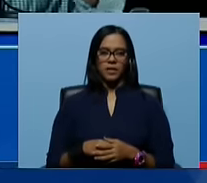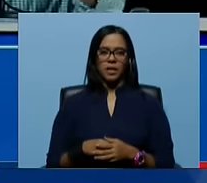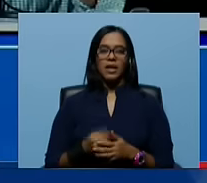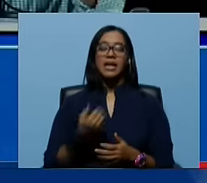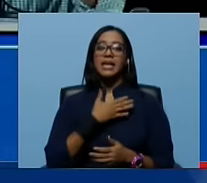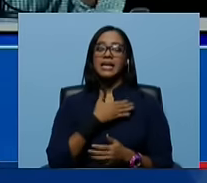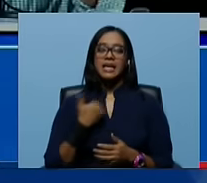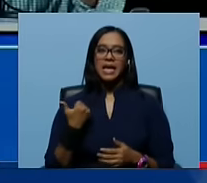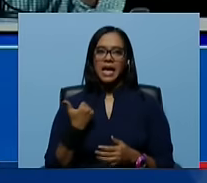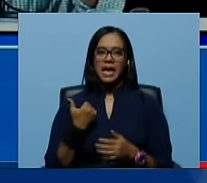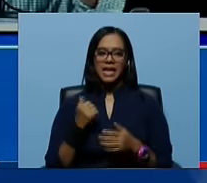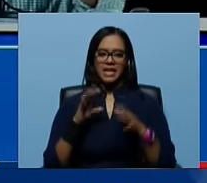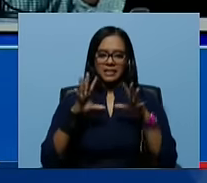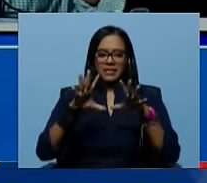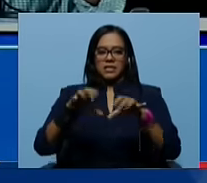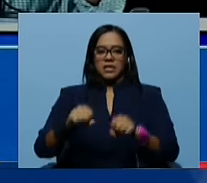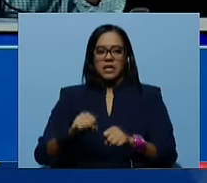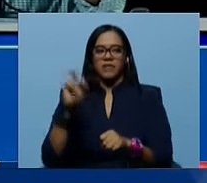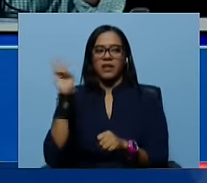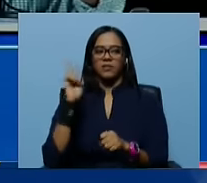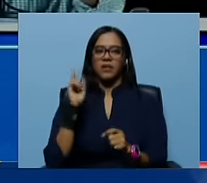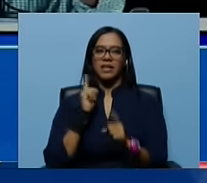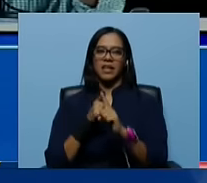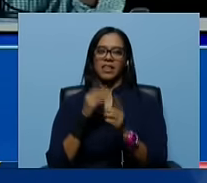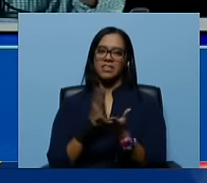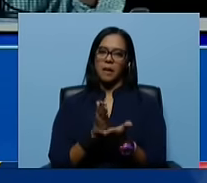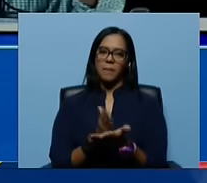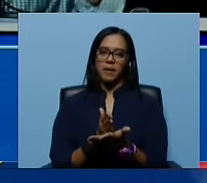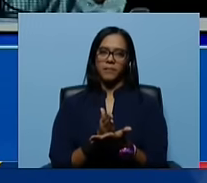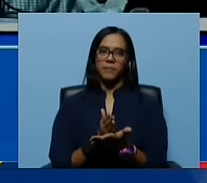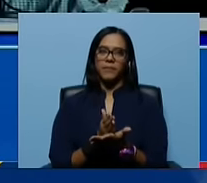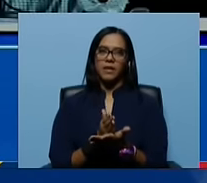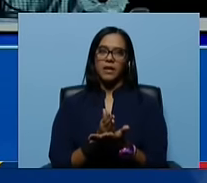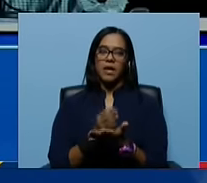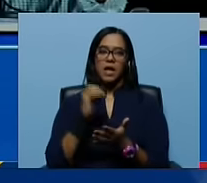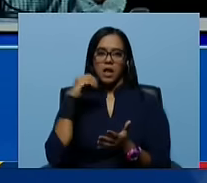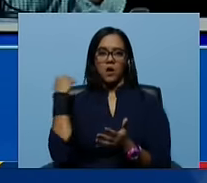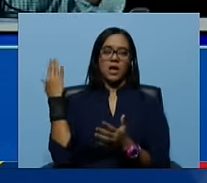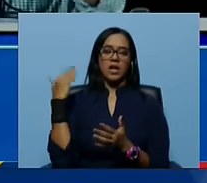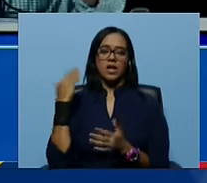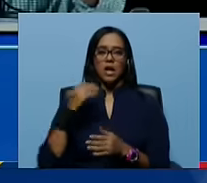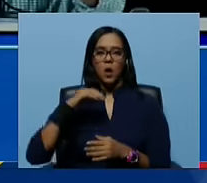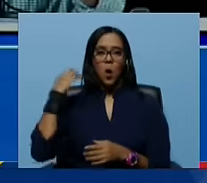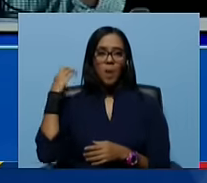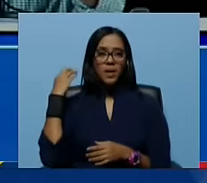quieren ponerle la mano a Venezuela desde siempre. La oligarquía colombiana